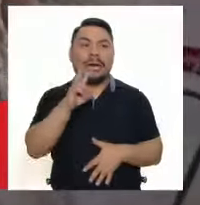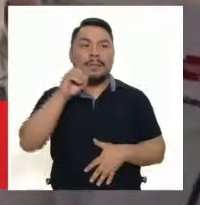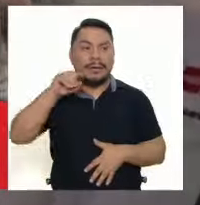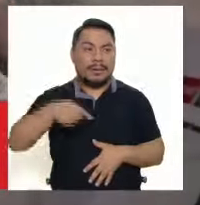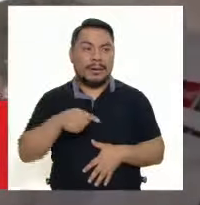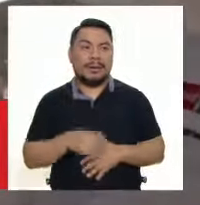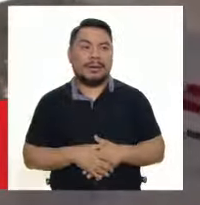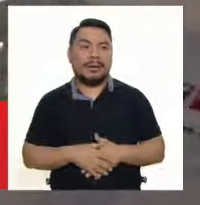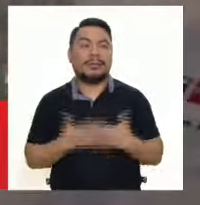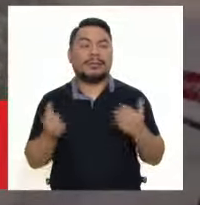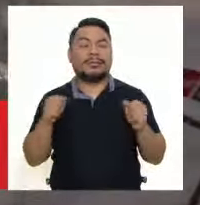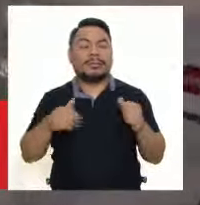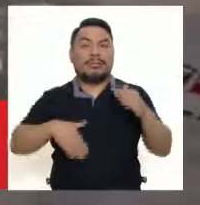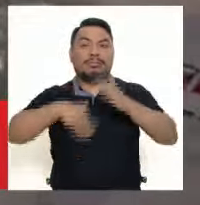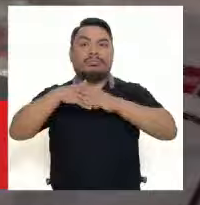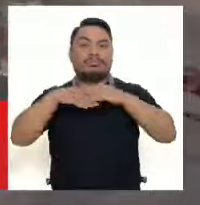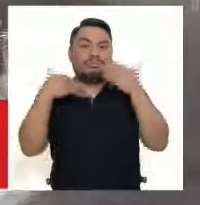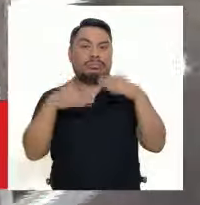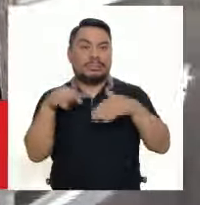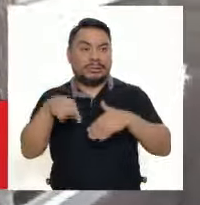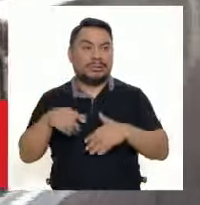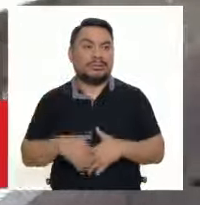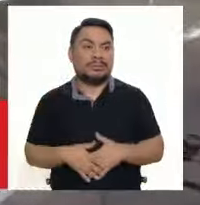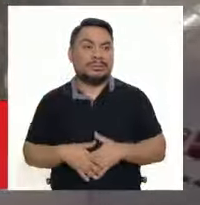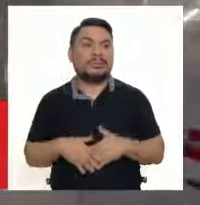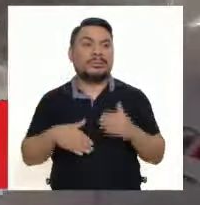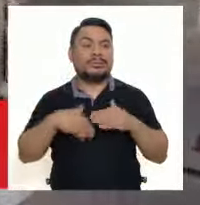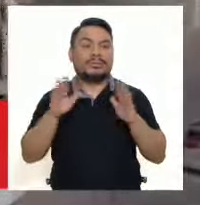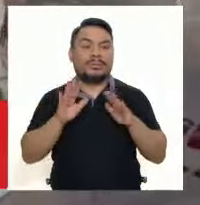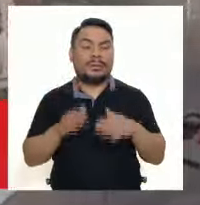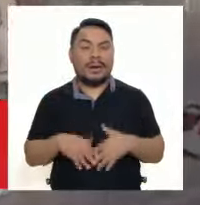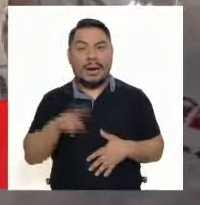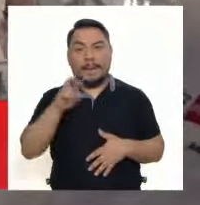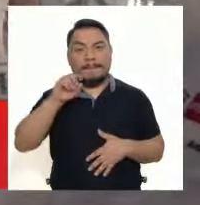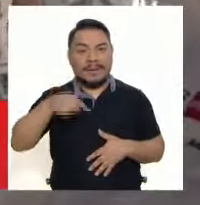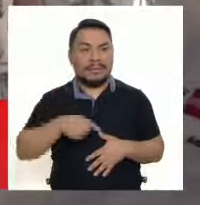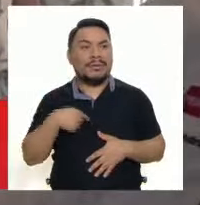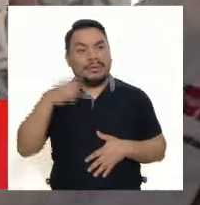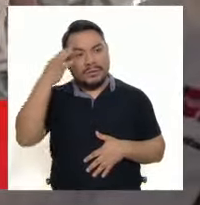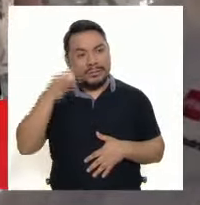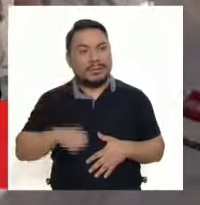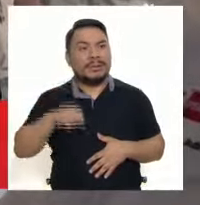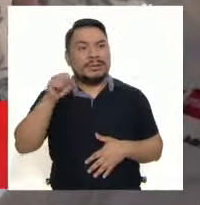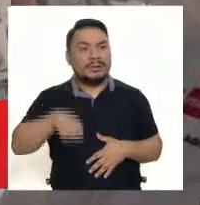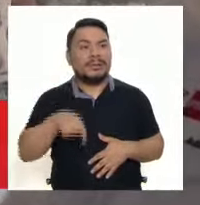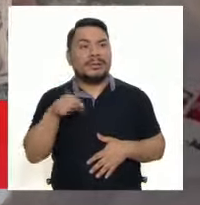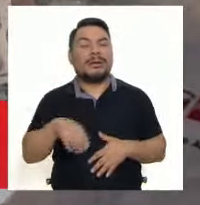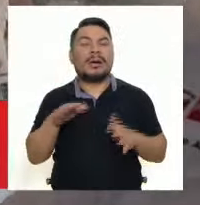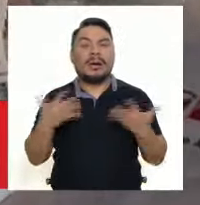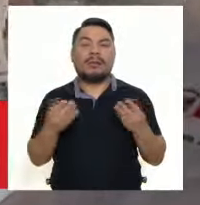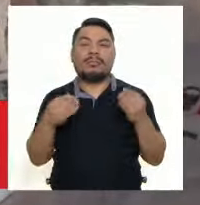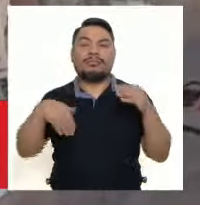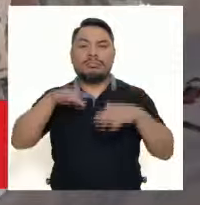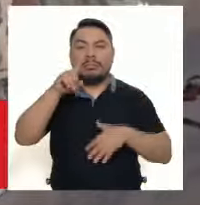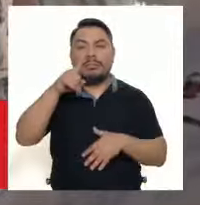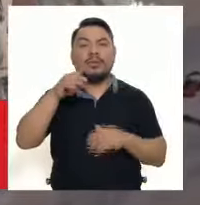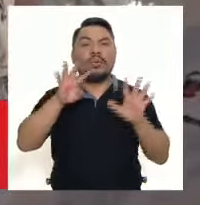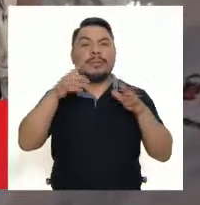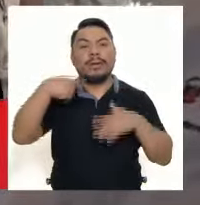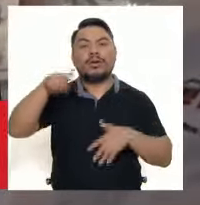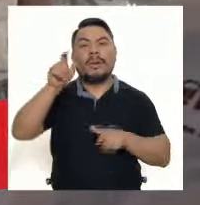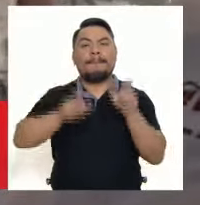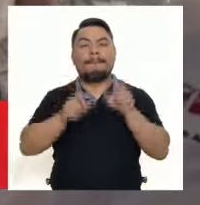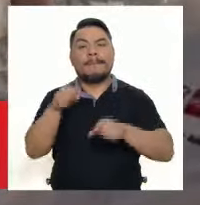20.000, es la capacidad máxima, si es para más ya no da, pero yo pienso que sí, aquí en Pucallpa ya somos más de 500.000 de habitantes